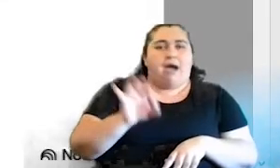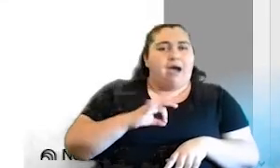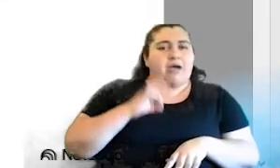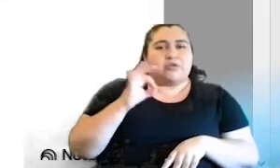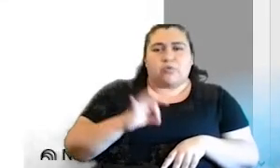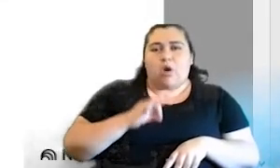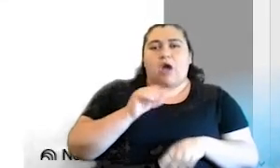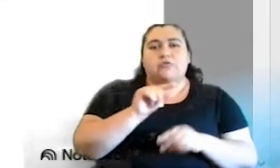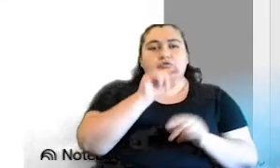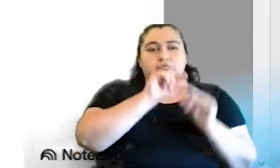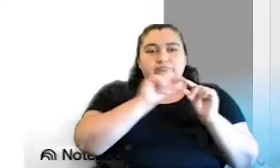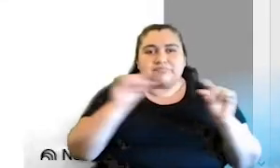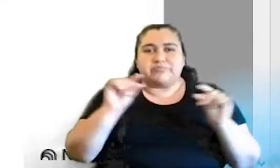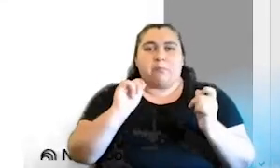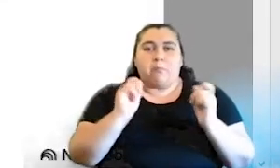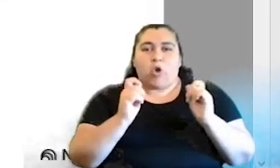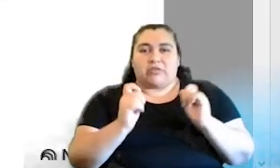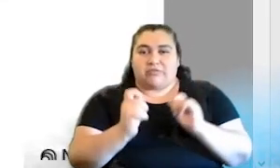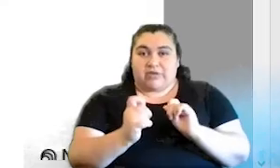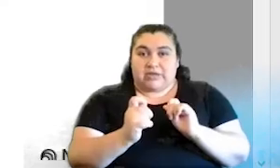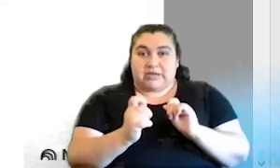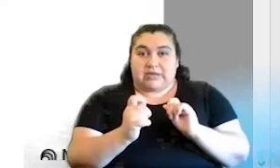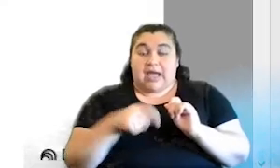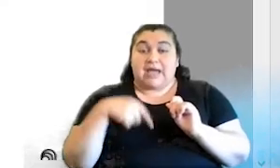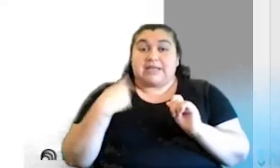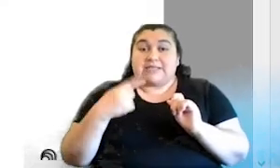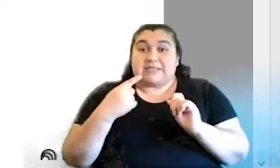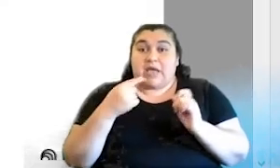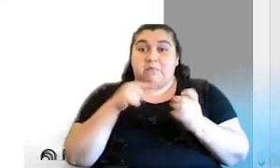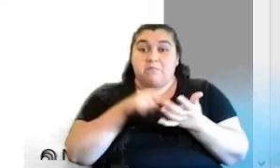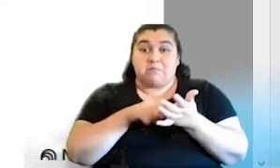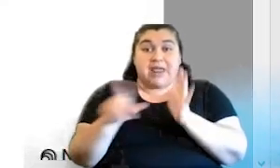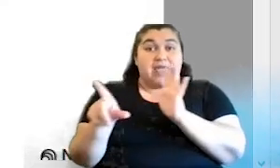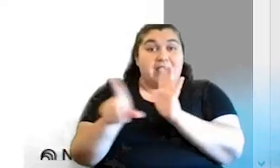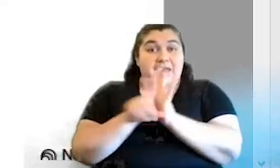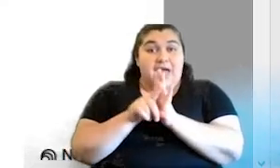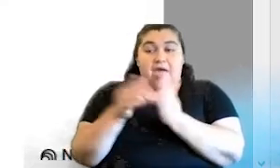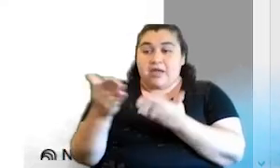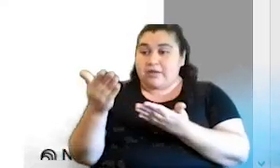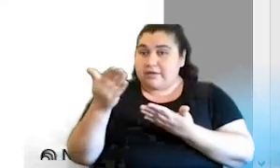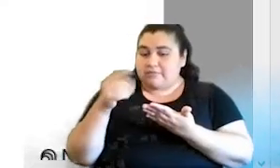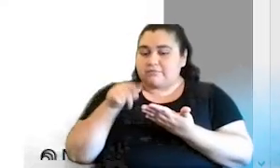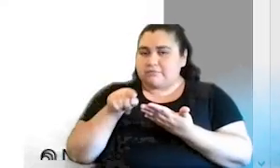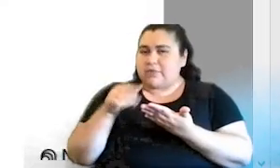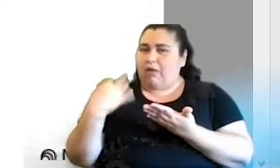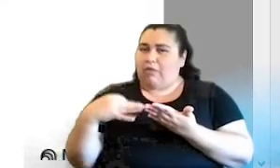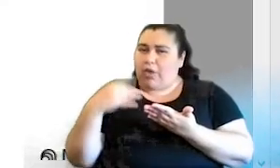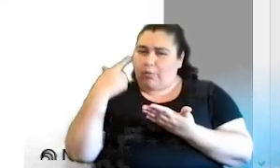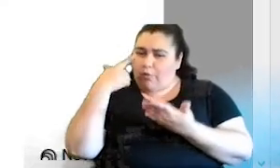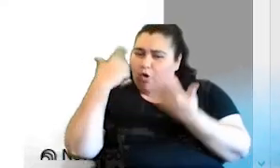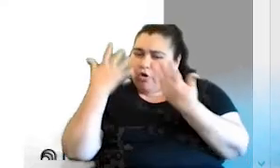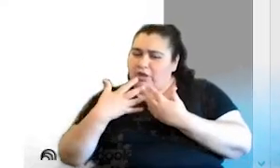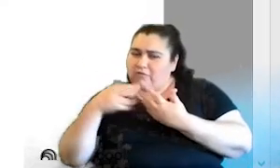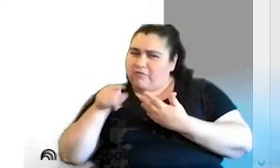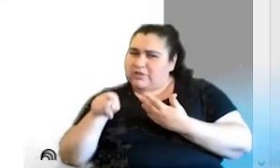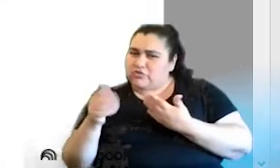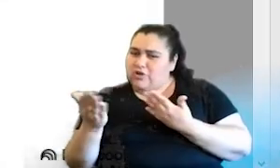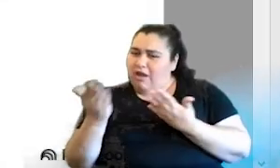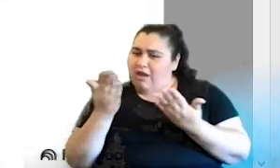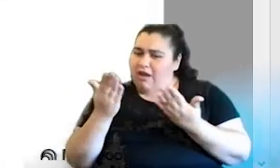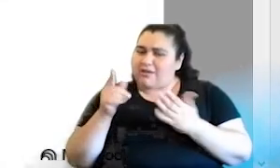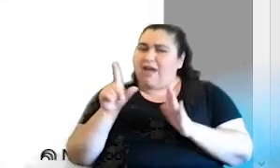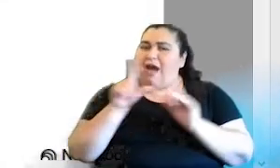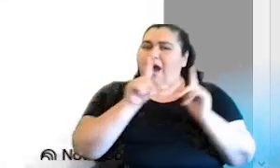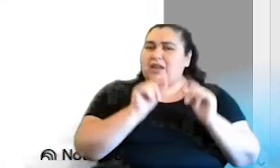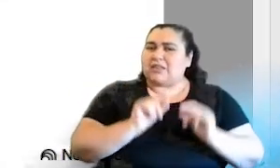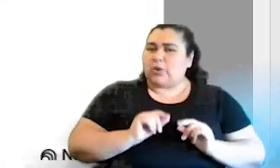va modificando. Entonces, cada vez que yo ingrese a la ley, tengo que posicionarme y ver los artículos vigentes